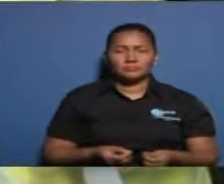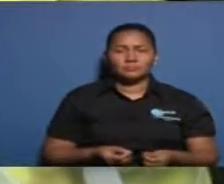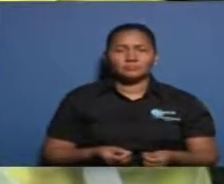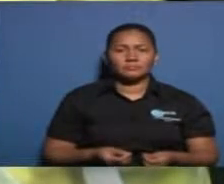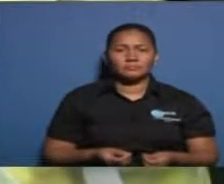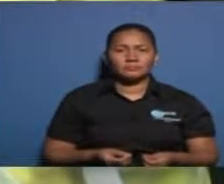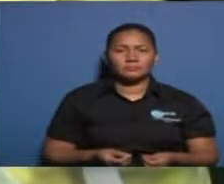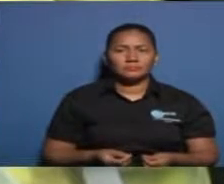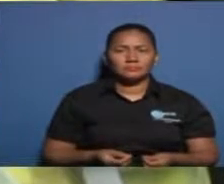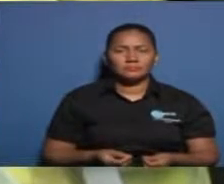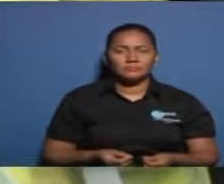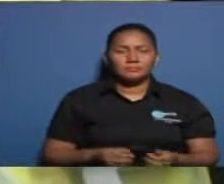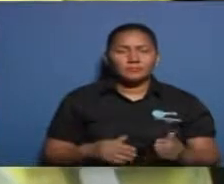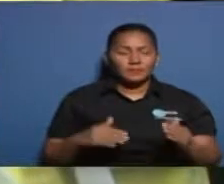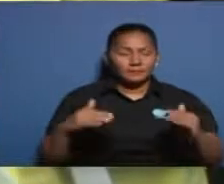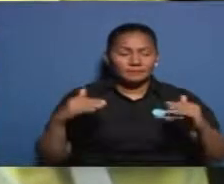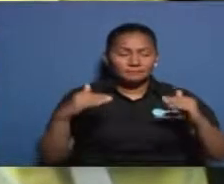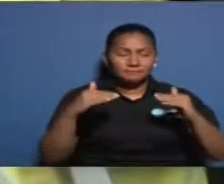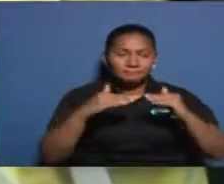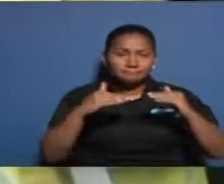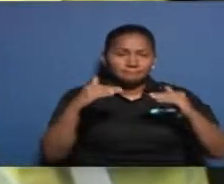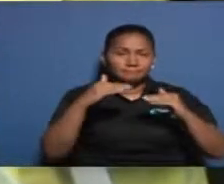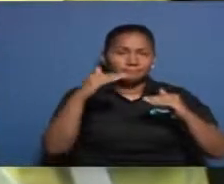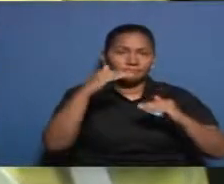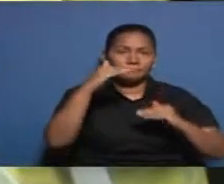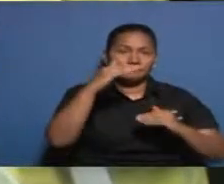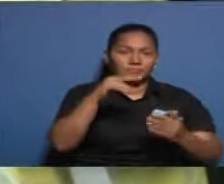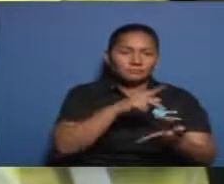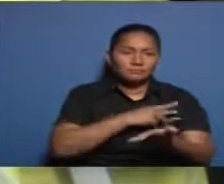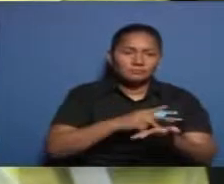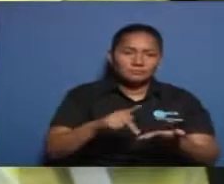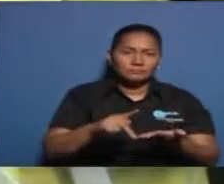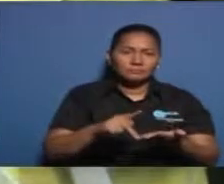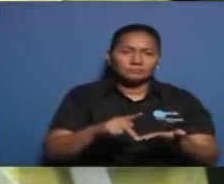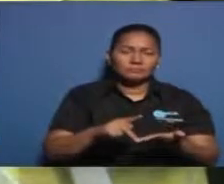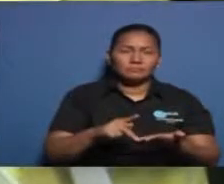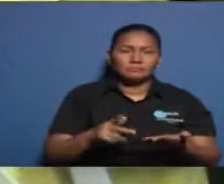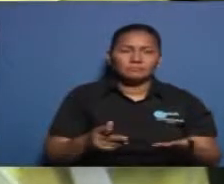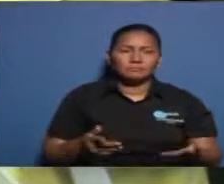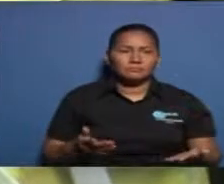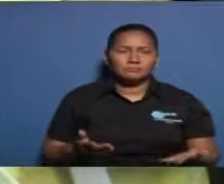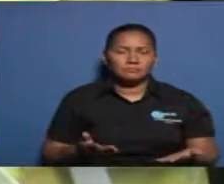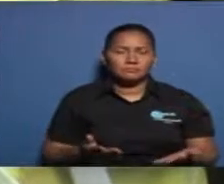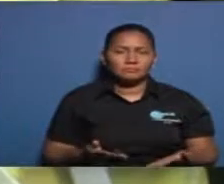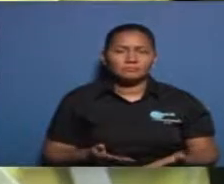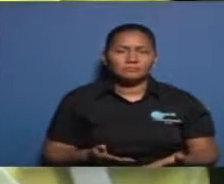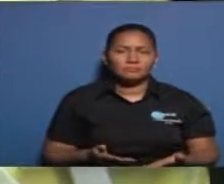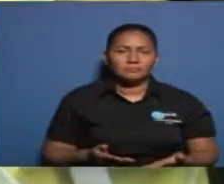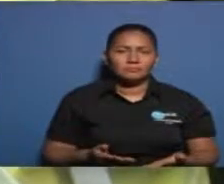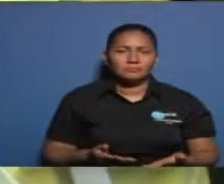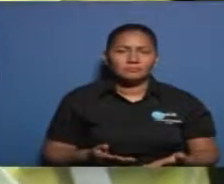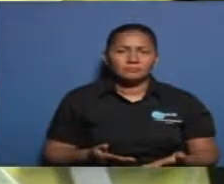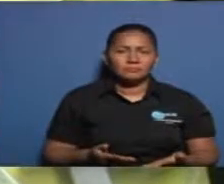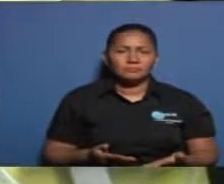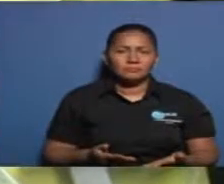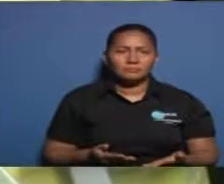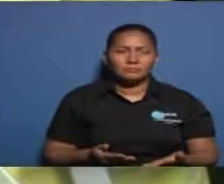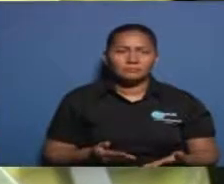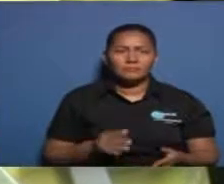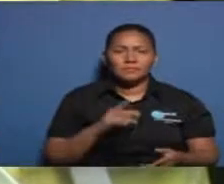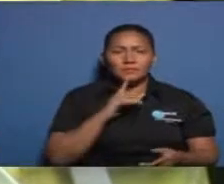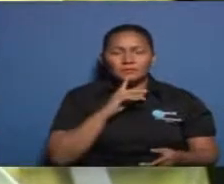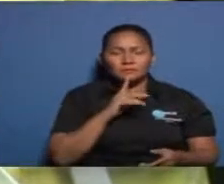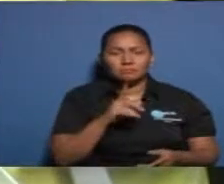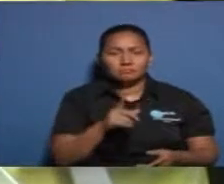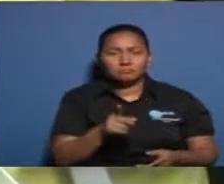tienen un nivel de la universidad lo que pero se aleja de producto lo que quiero plantear es lo siguiente por supuesto que cuando tú tienes